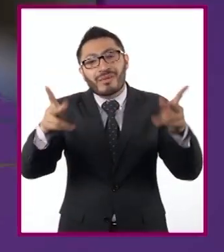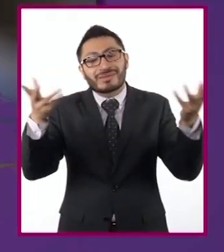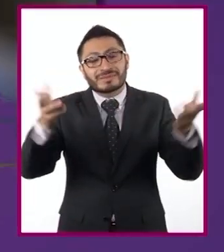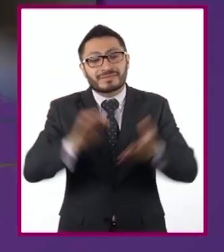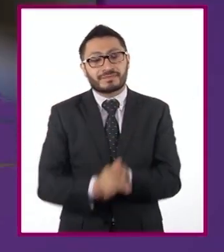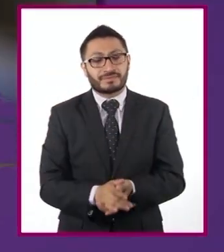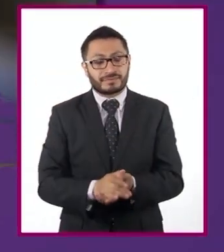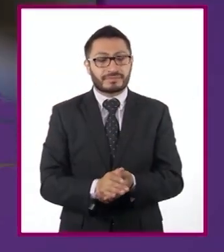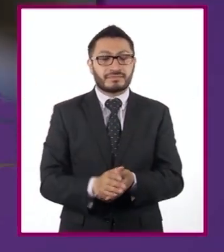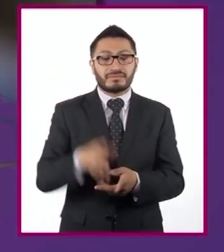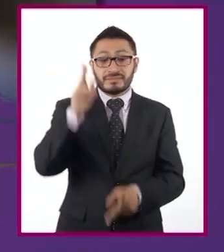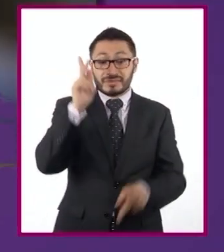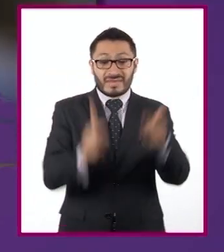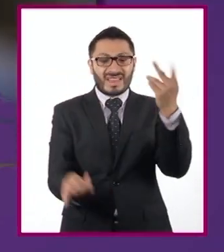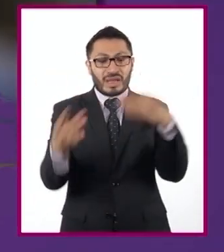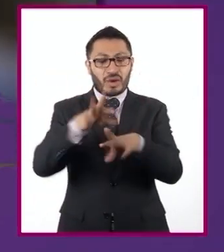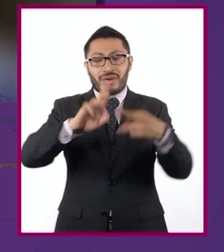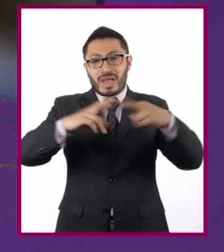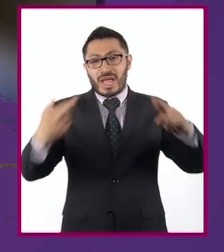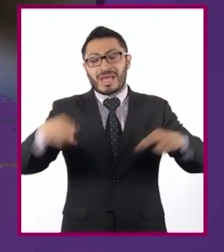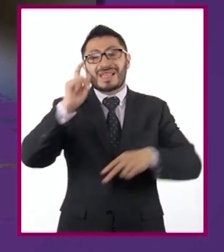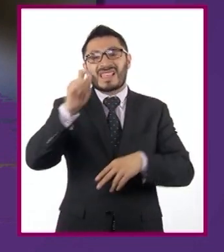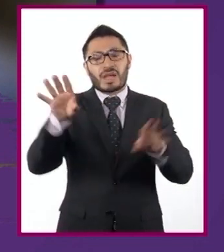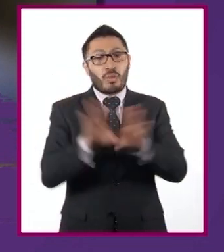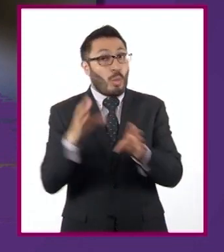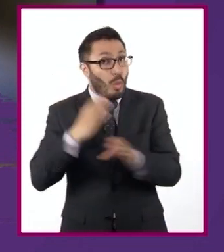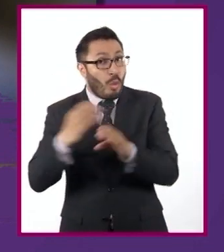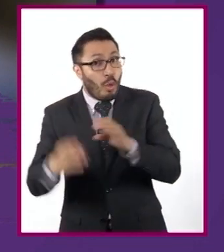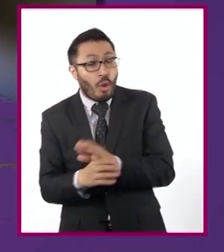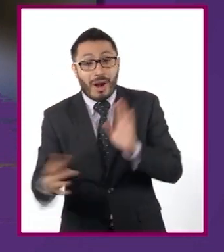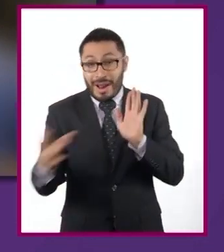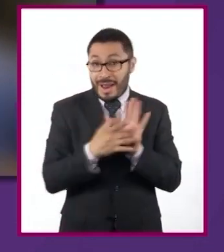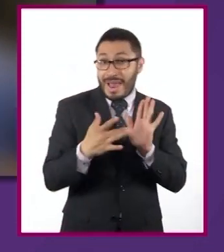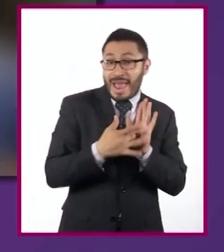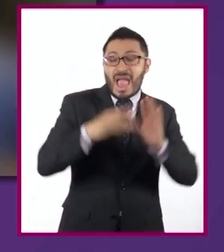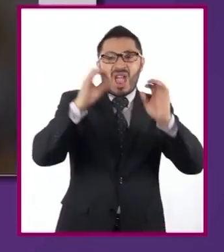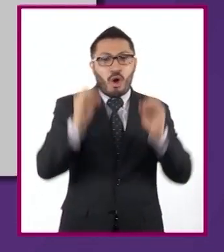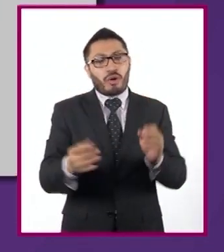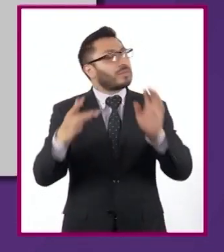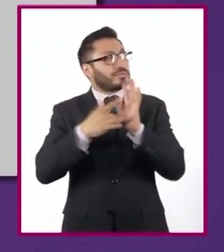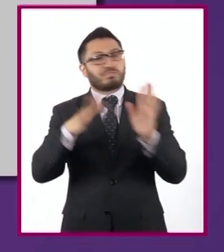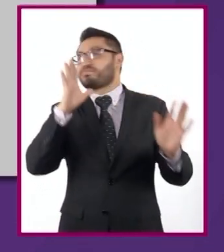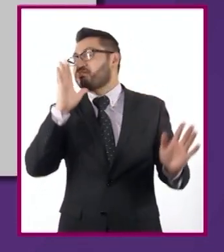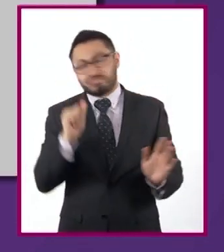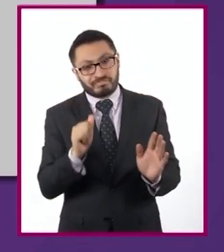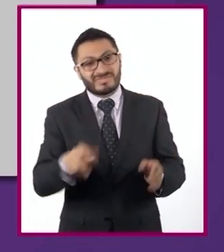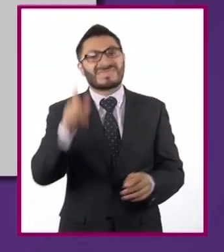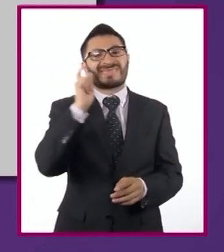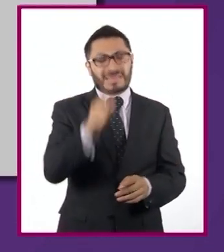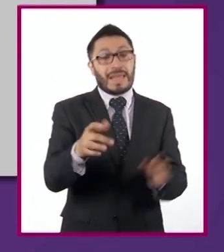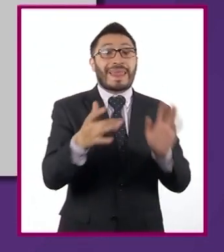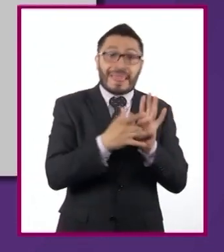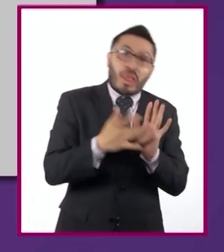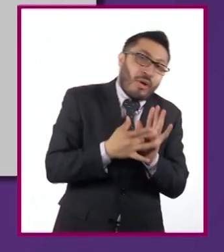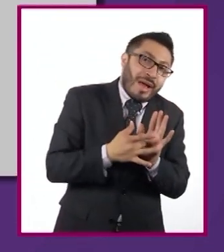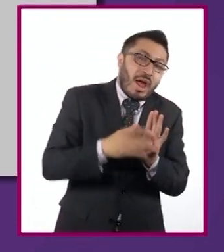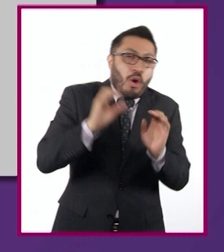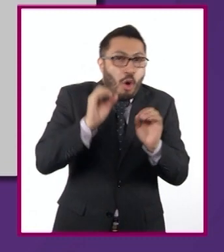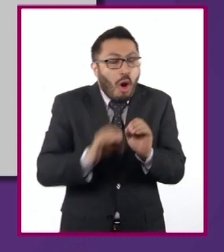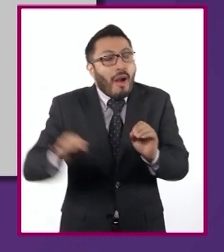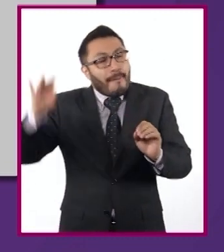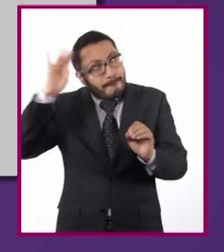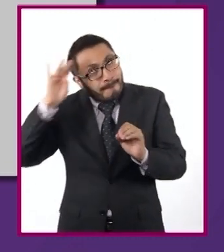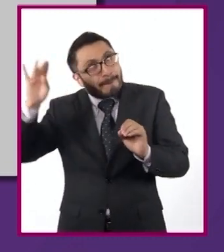Cuando hablamos de recursos, hablamos de elementos tangibles o intangibles, es decir, que puedes tocar o